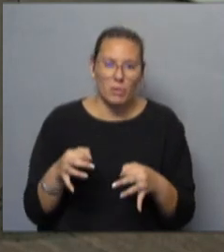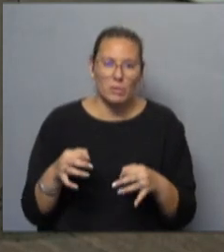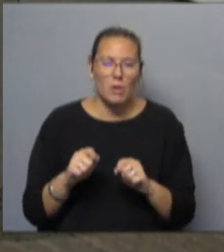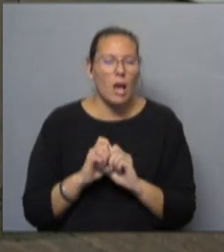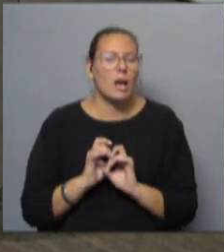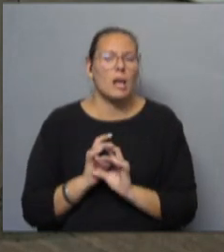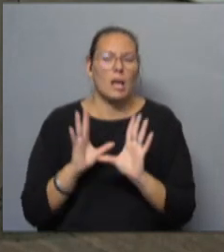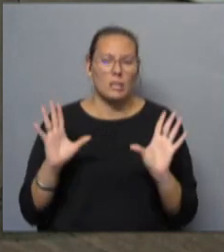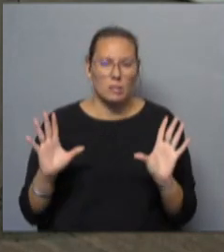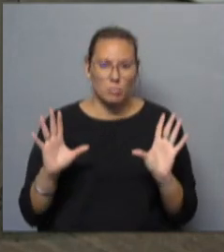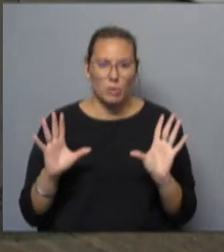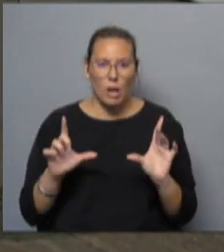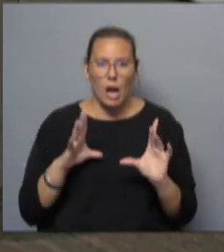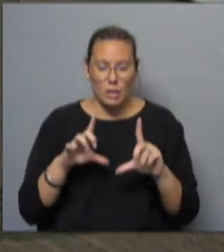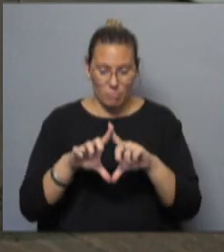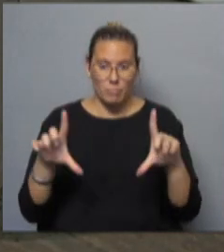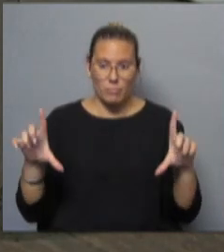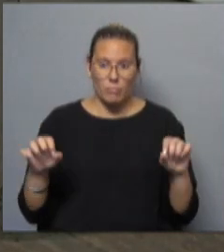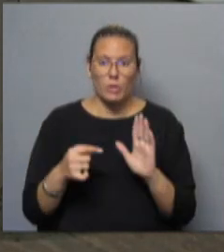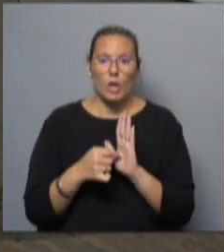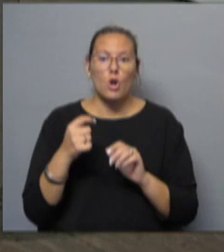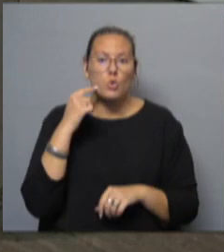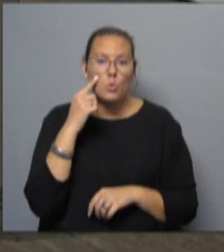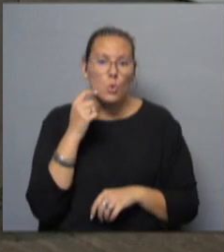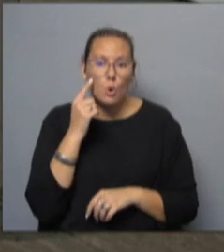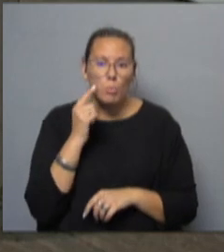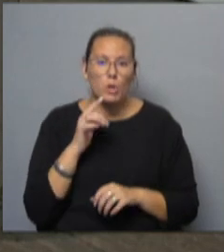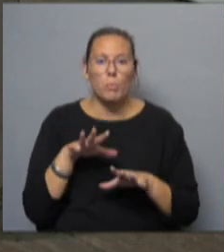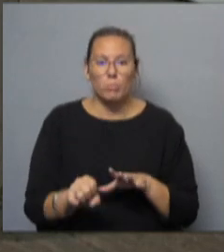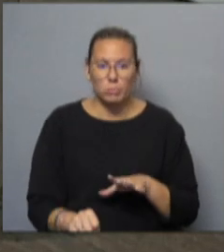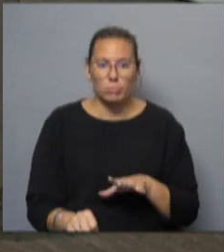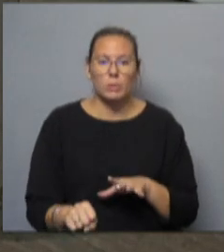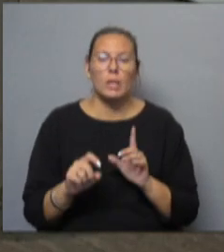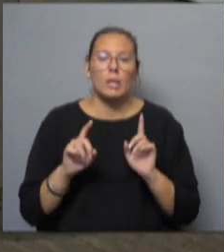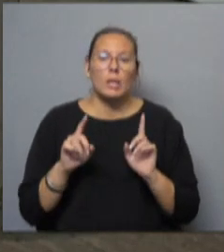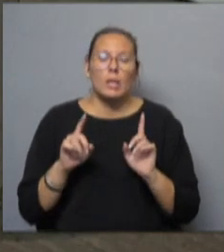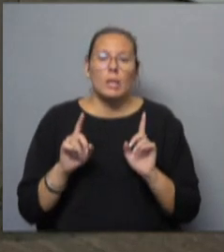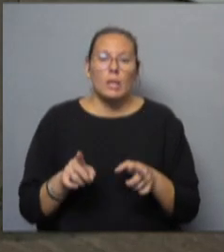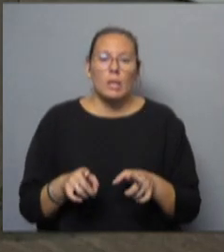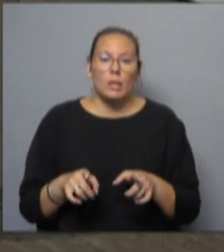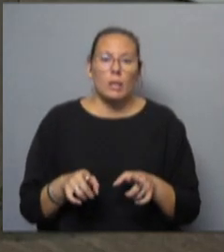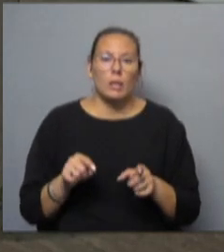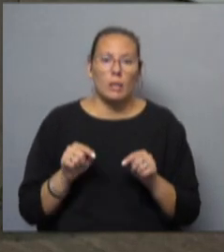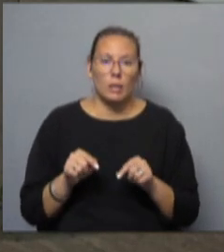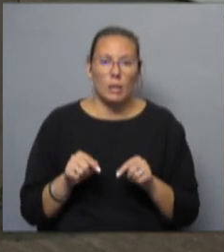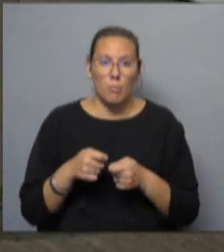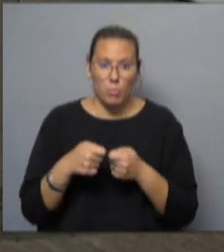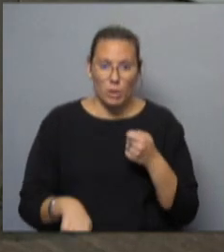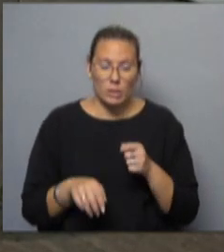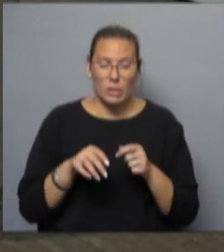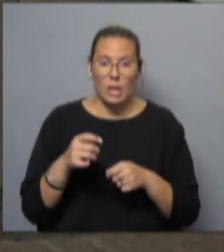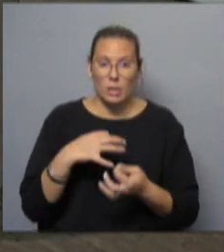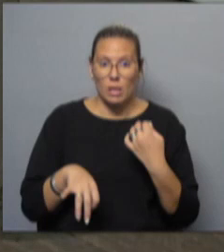quedó clarísimo tienen por ahí el número como para hacer reservas también tienen aquí en boletería del teatro